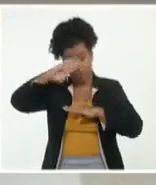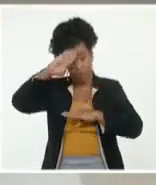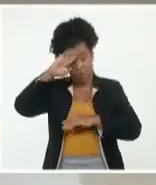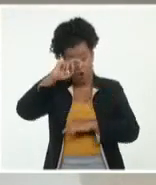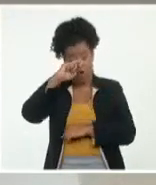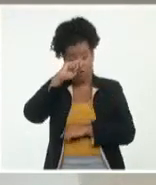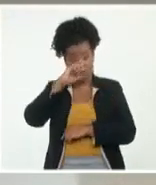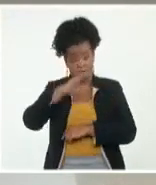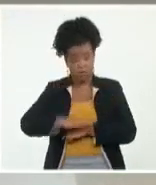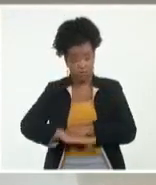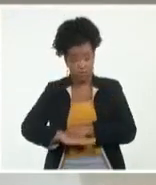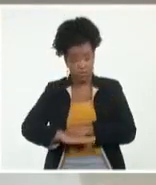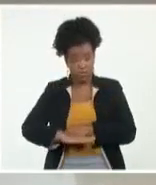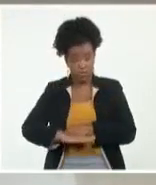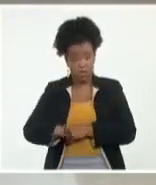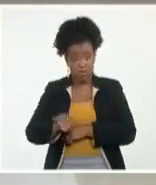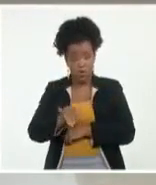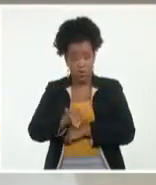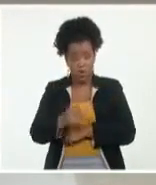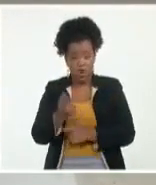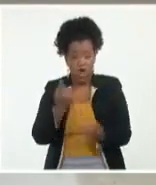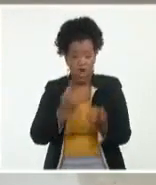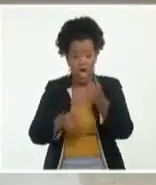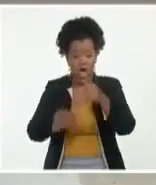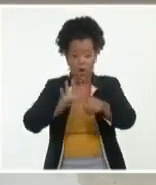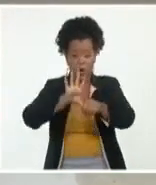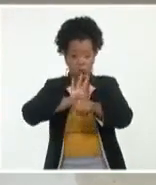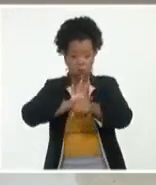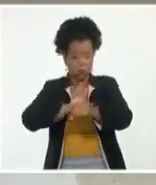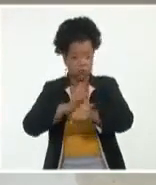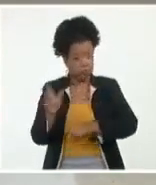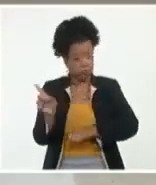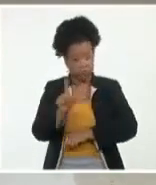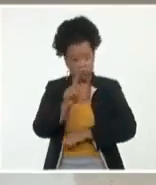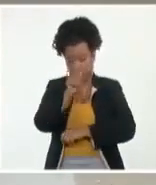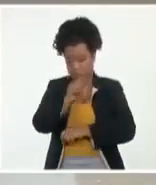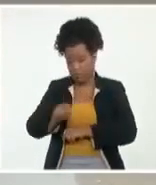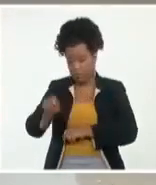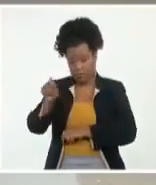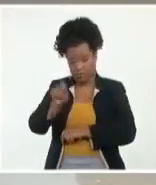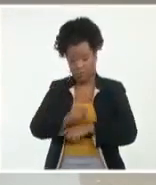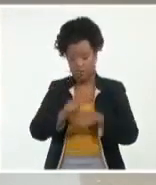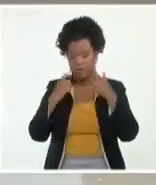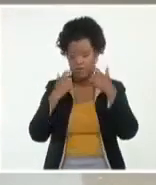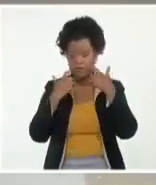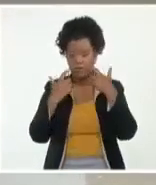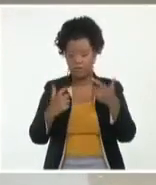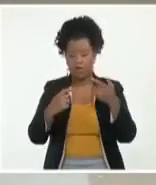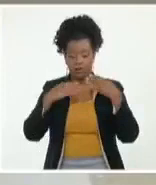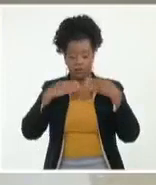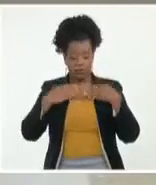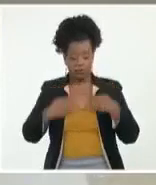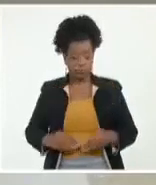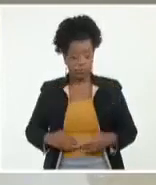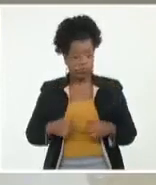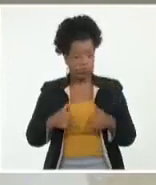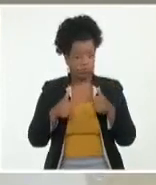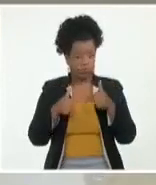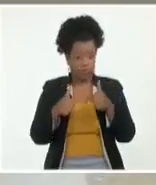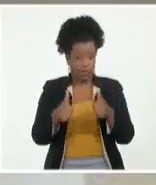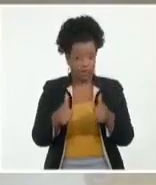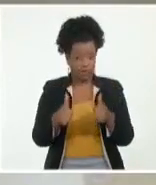que no presenten ninguna enfermedad, esto es importante, y bueno, van a ser